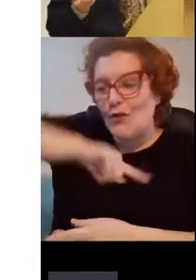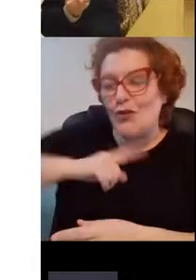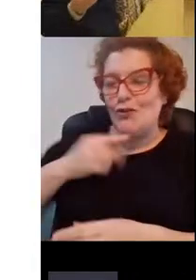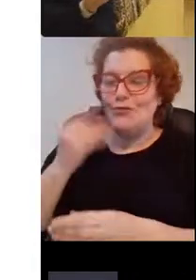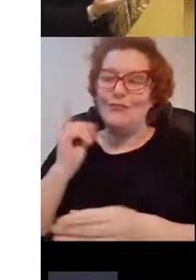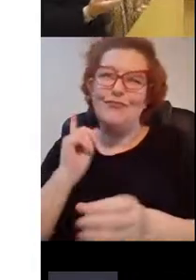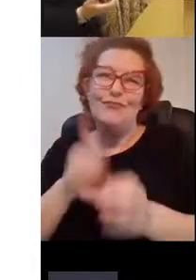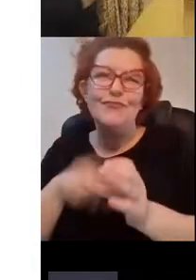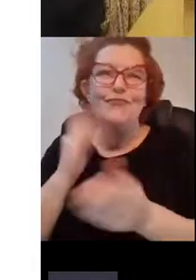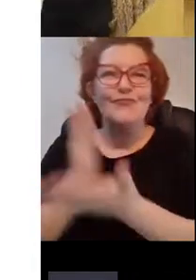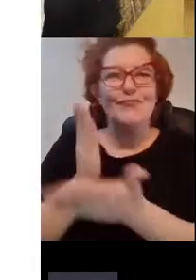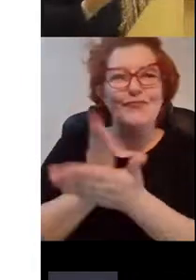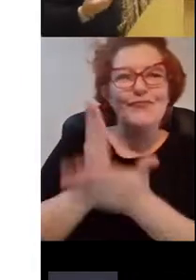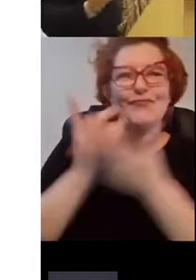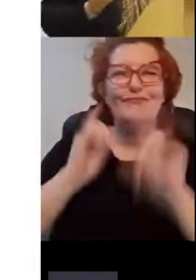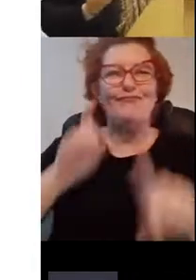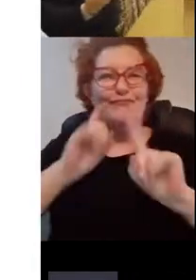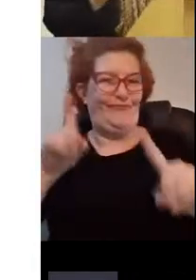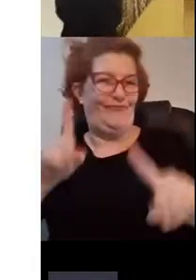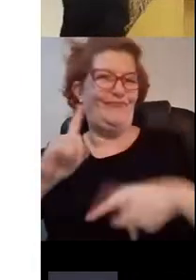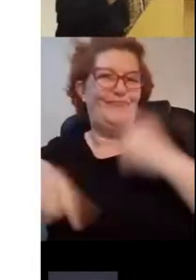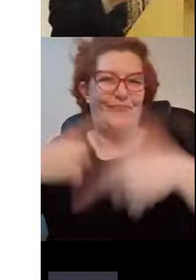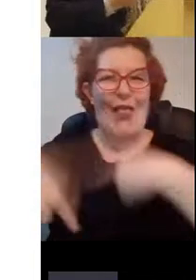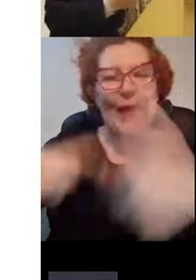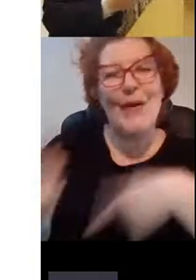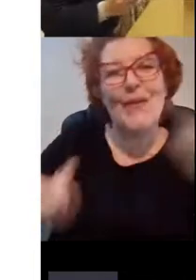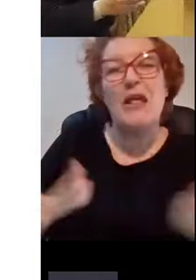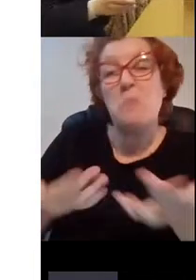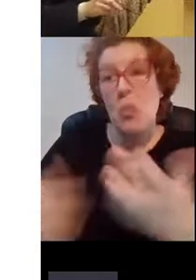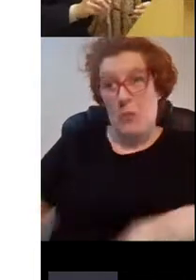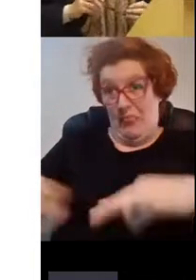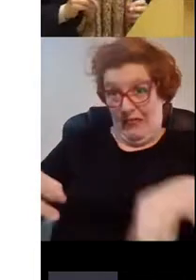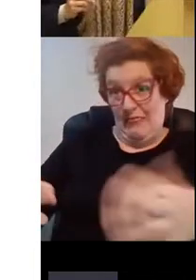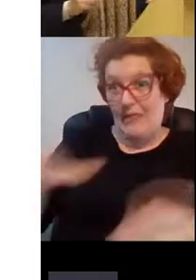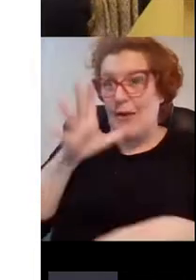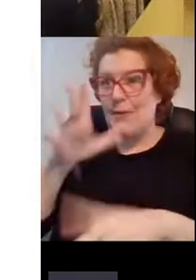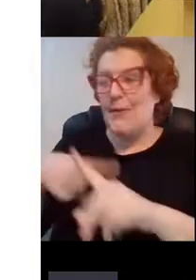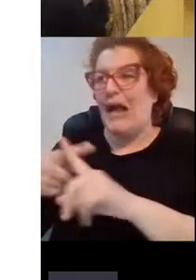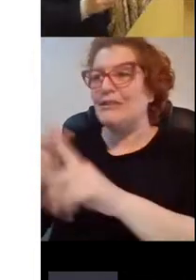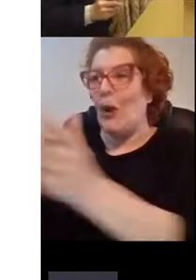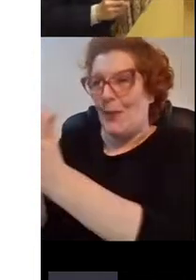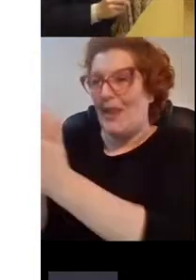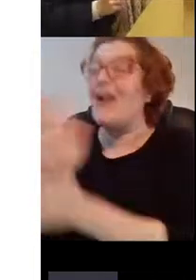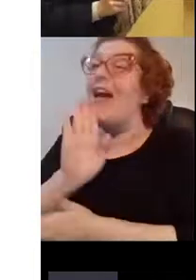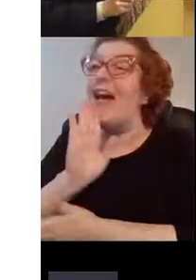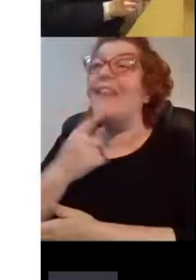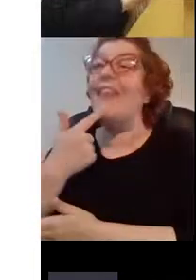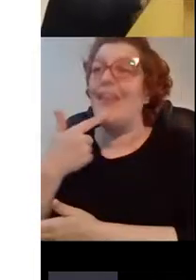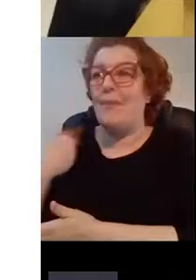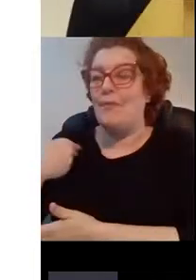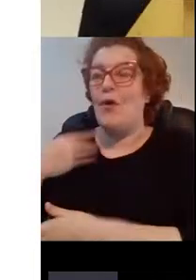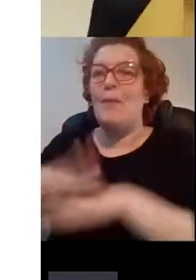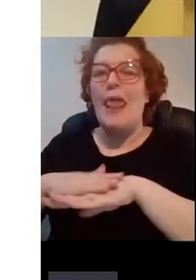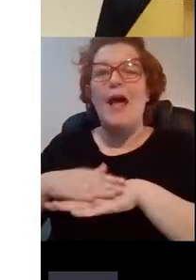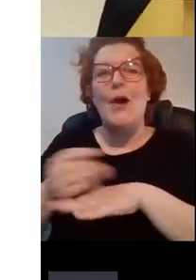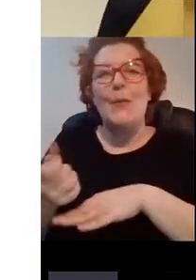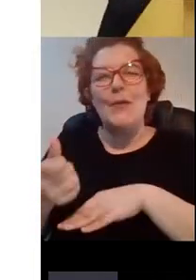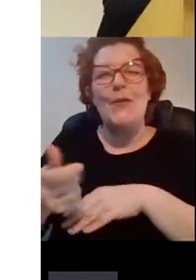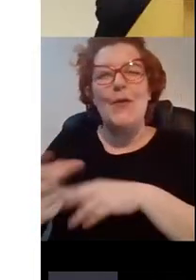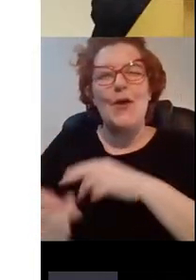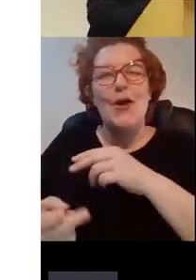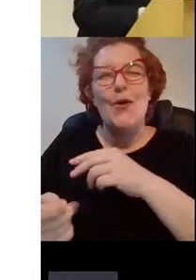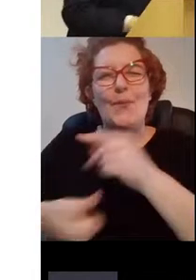y de la voluntad, como decía antes el compañero Vicente Alemany, de hacerlo cada vez un poquito mejor a través de